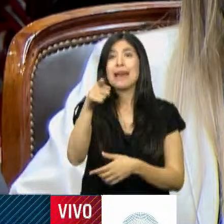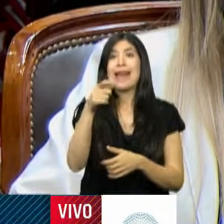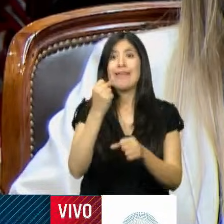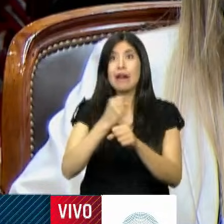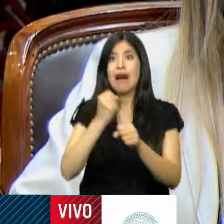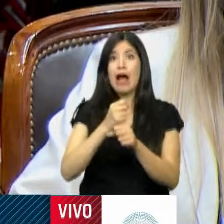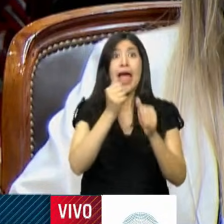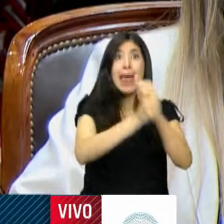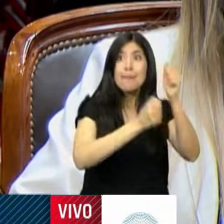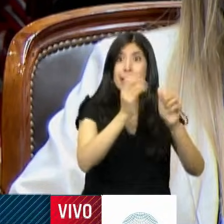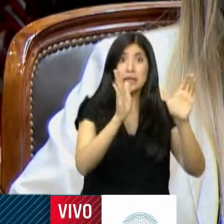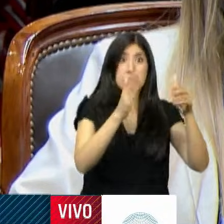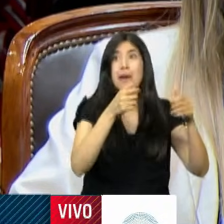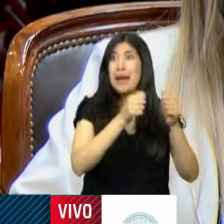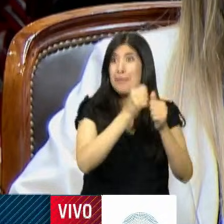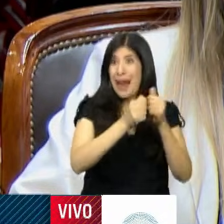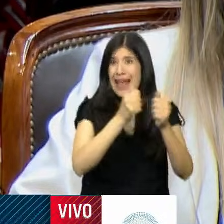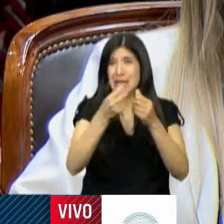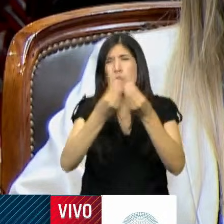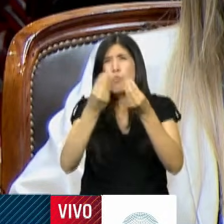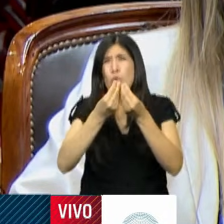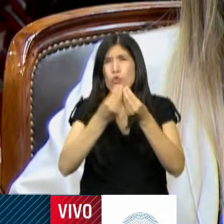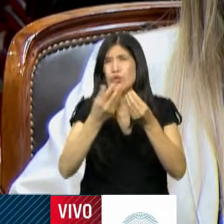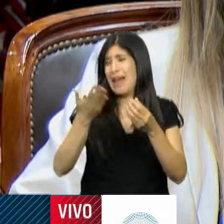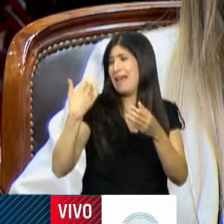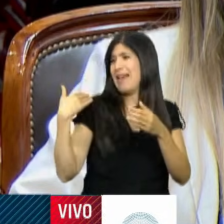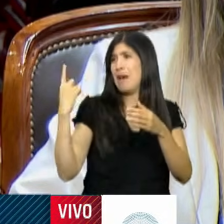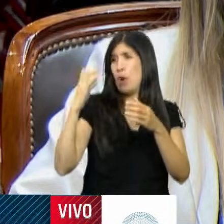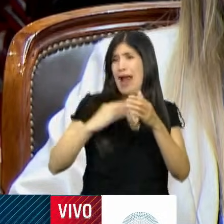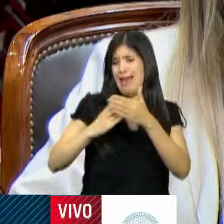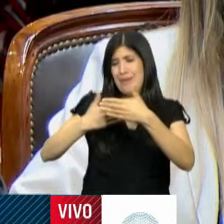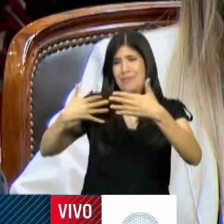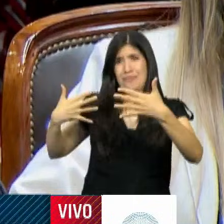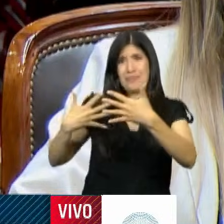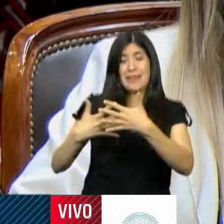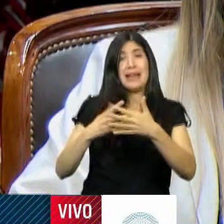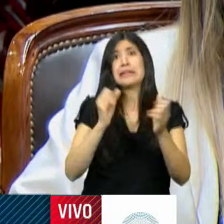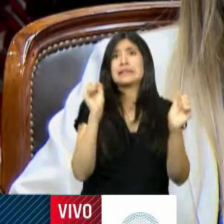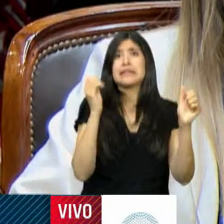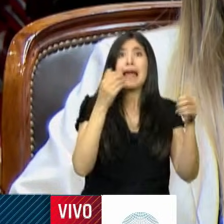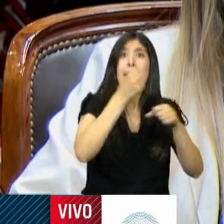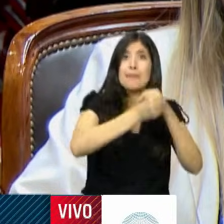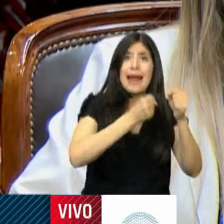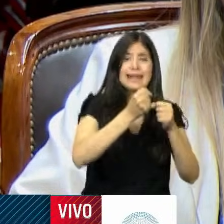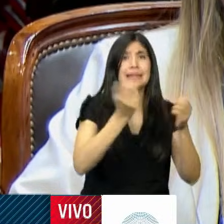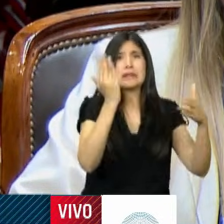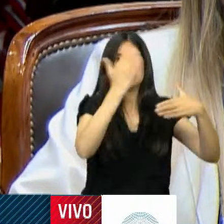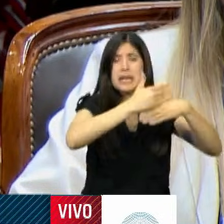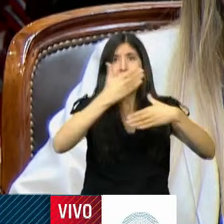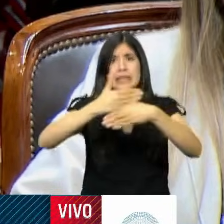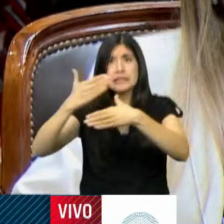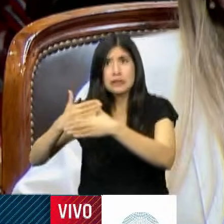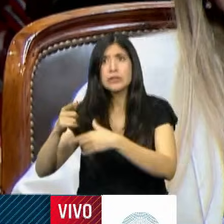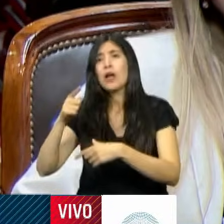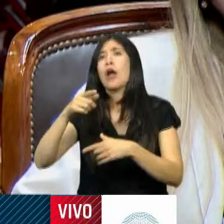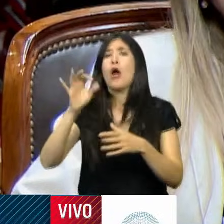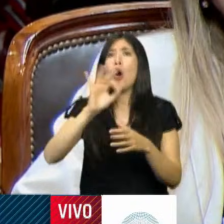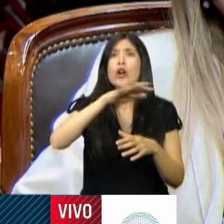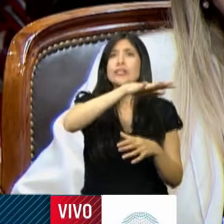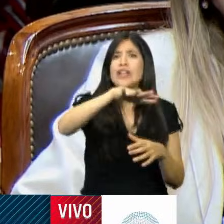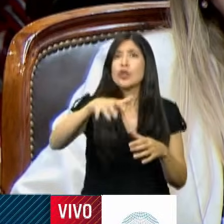que cerraron durante este último año? ¿Van a ir a hablar con los distintos sectores